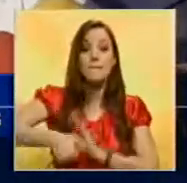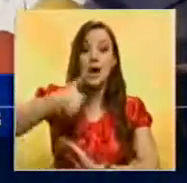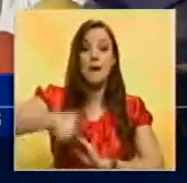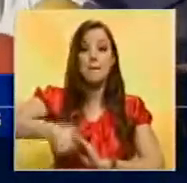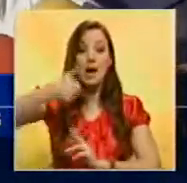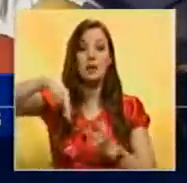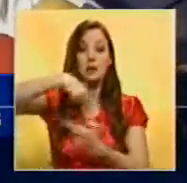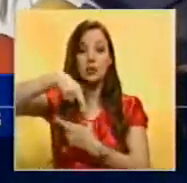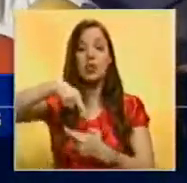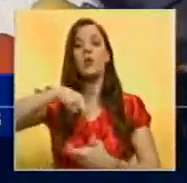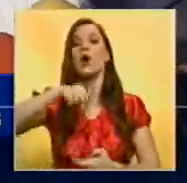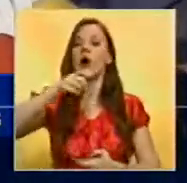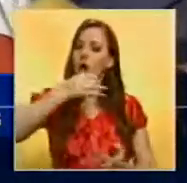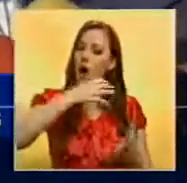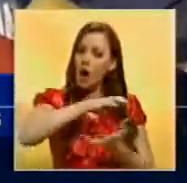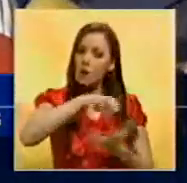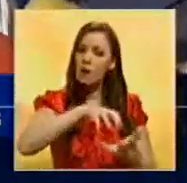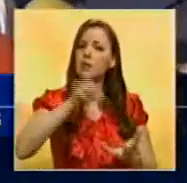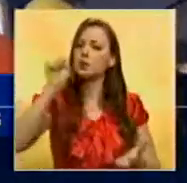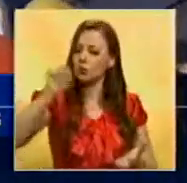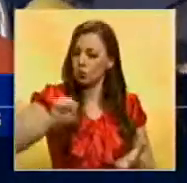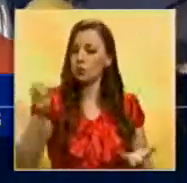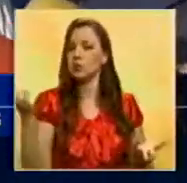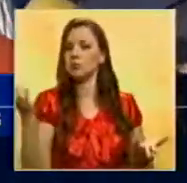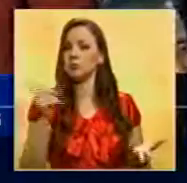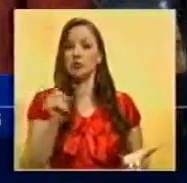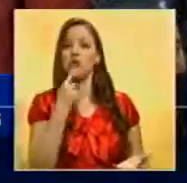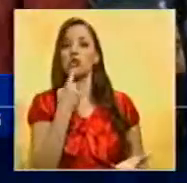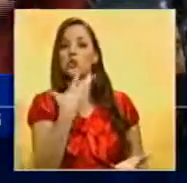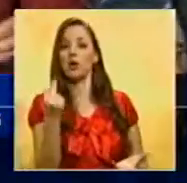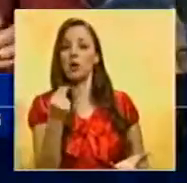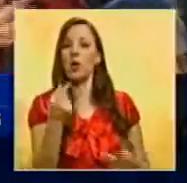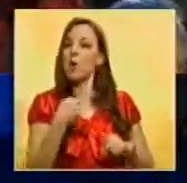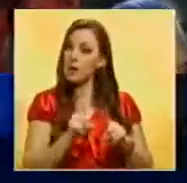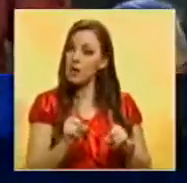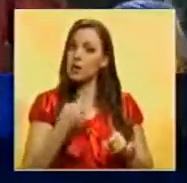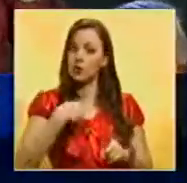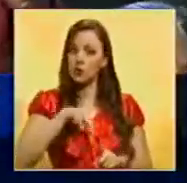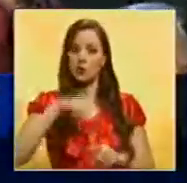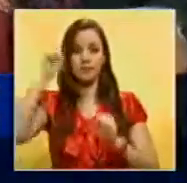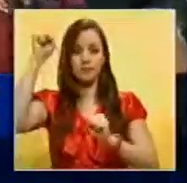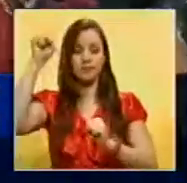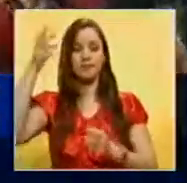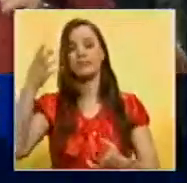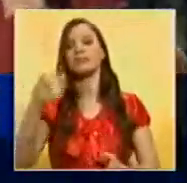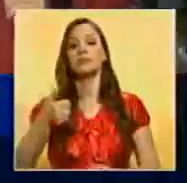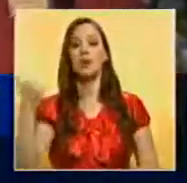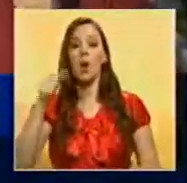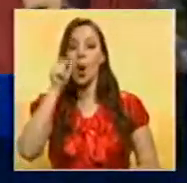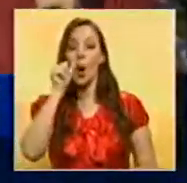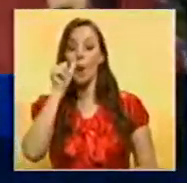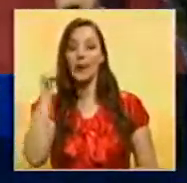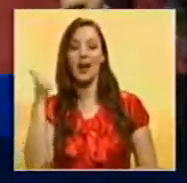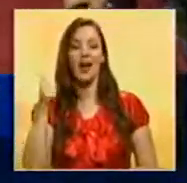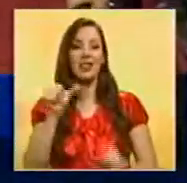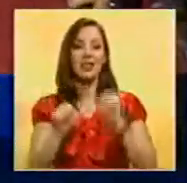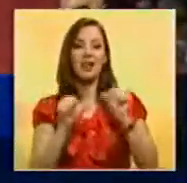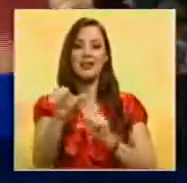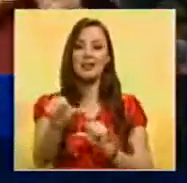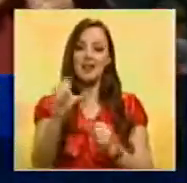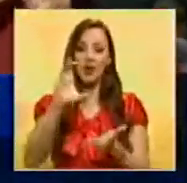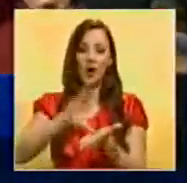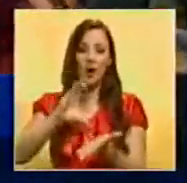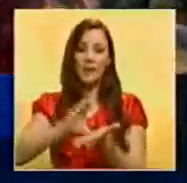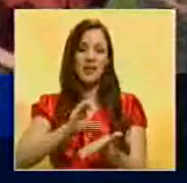hay problemas que estamos enfrentando? Claro que sí, no lo podemos negar. Juan Carlos Dugarte, jefe del Comando Bolívar Chávez en Distrito Capital, denunció a